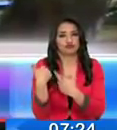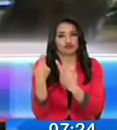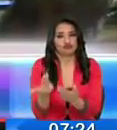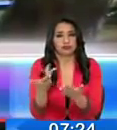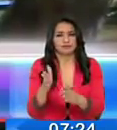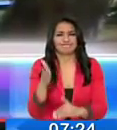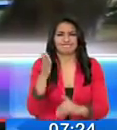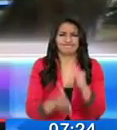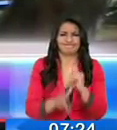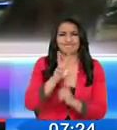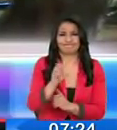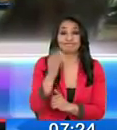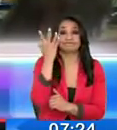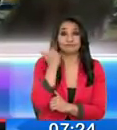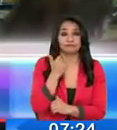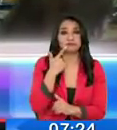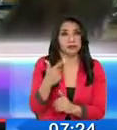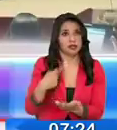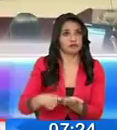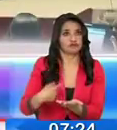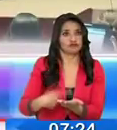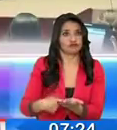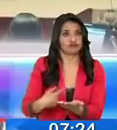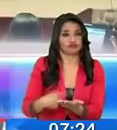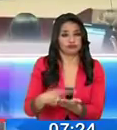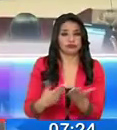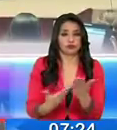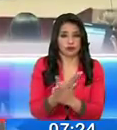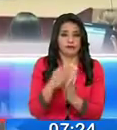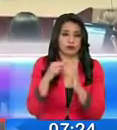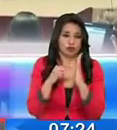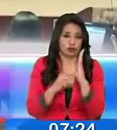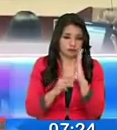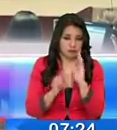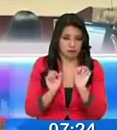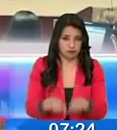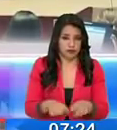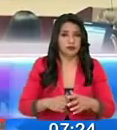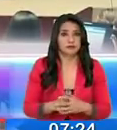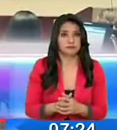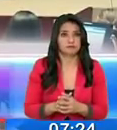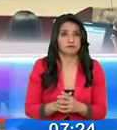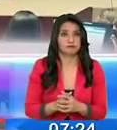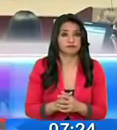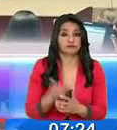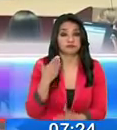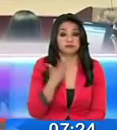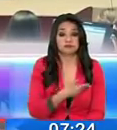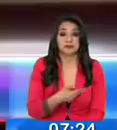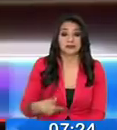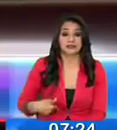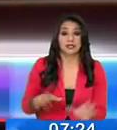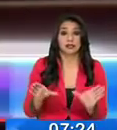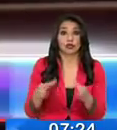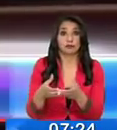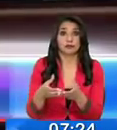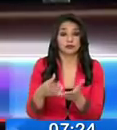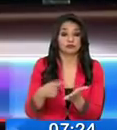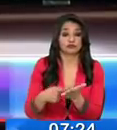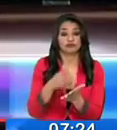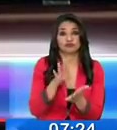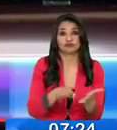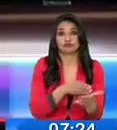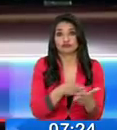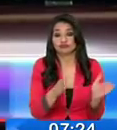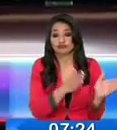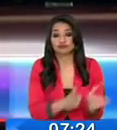un plazo de 30 días para la trata de la norma legal. Daniel Mendoza, presidente de esta mesa legislativa, prepara el cronograma de trabajo